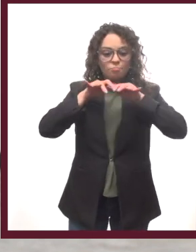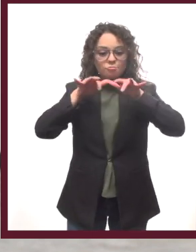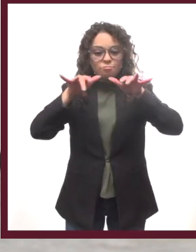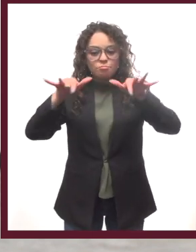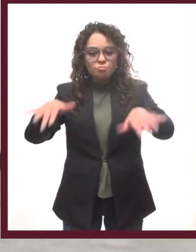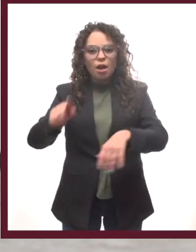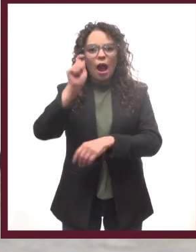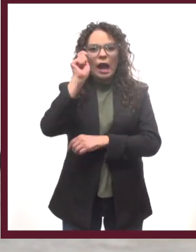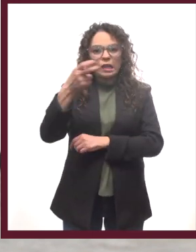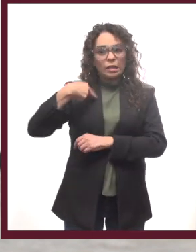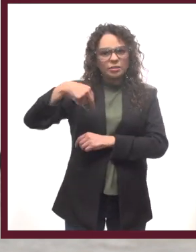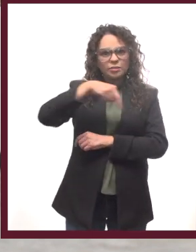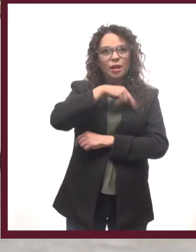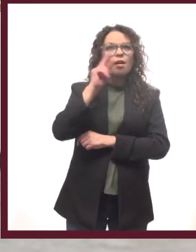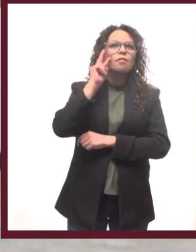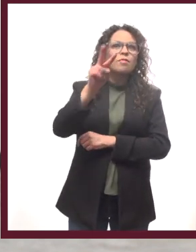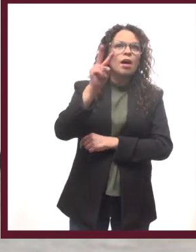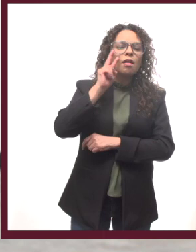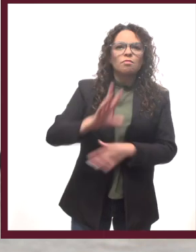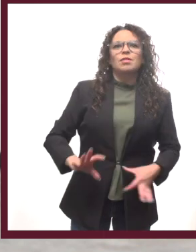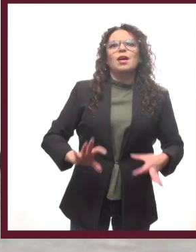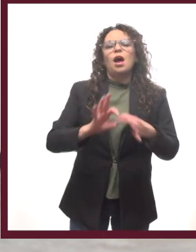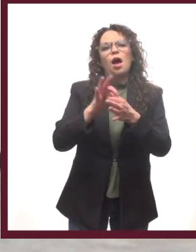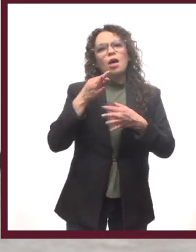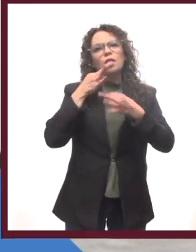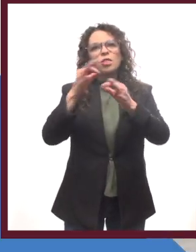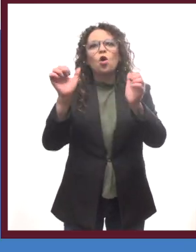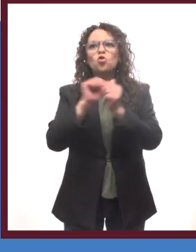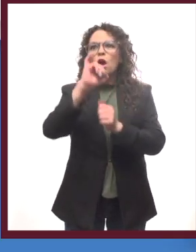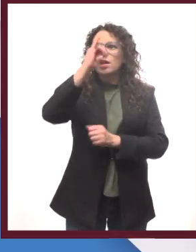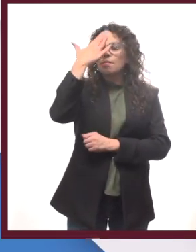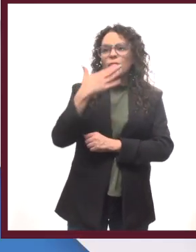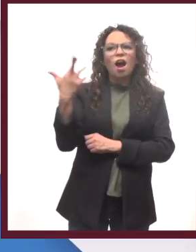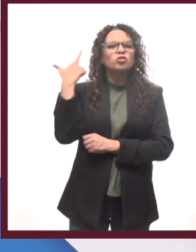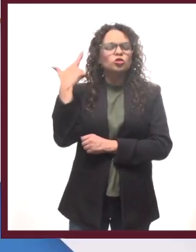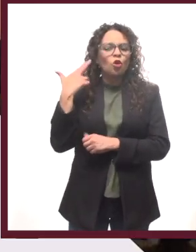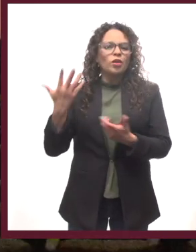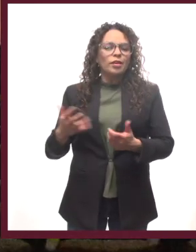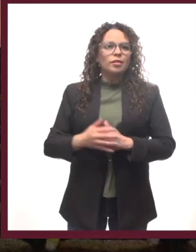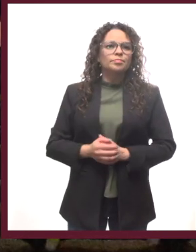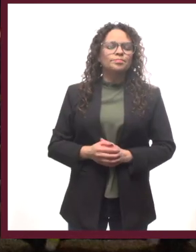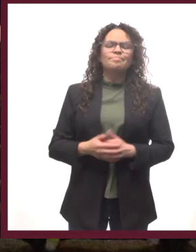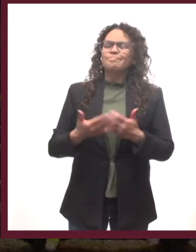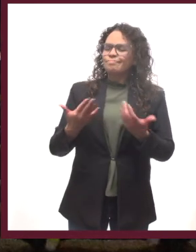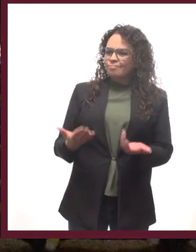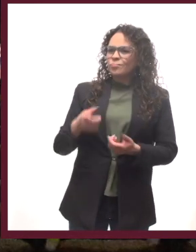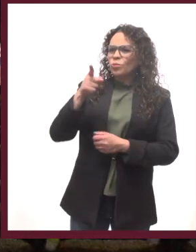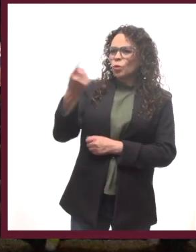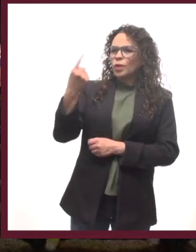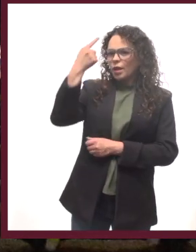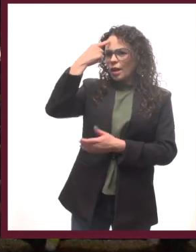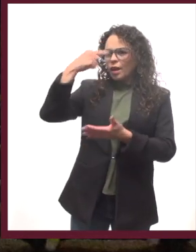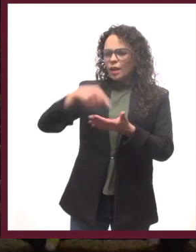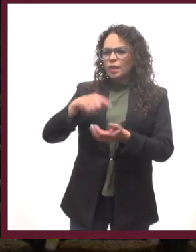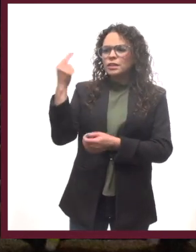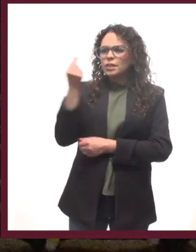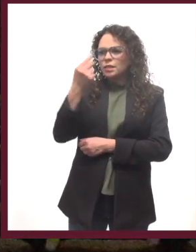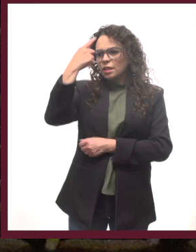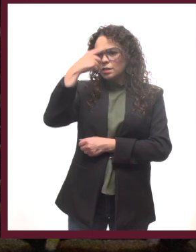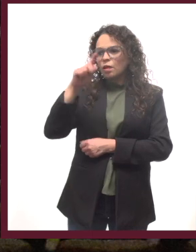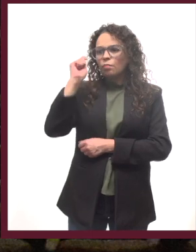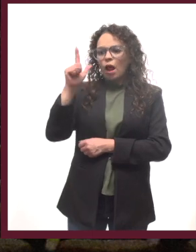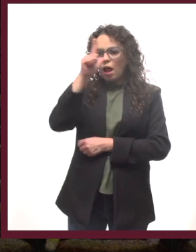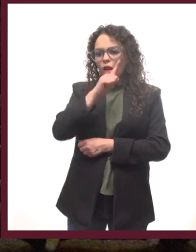que se desenvuelve frente a nuestros ojos con imágenes y sonido. Entonces, ¿qué crees que es necesario para contar una historia con